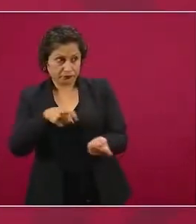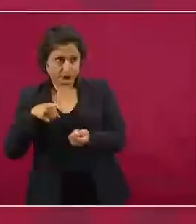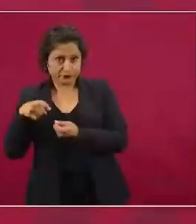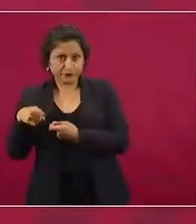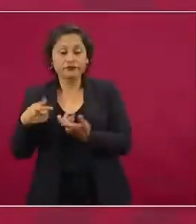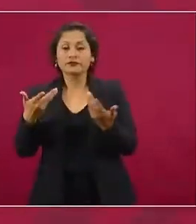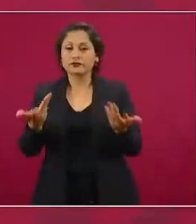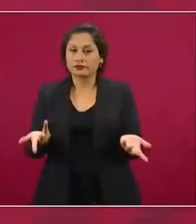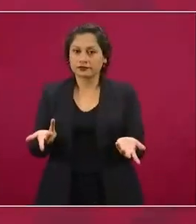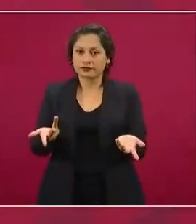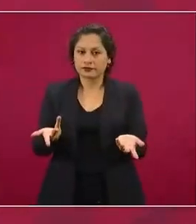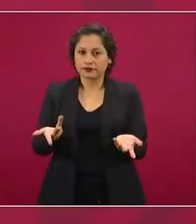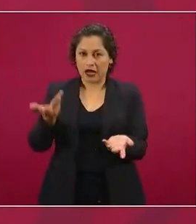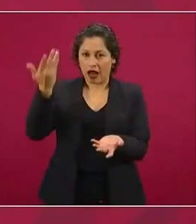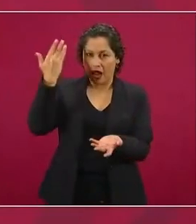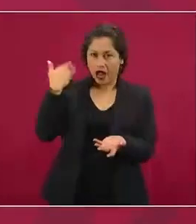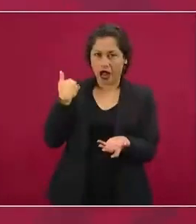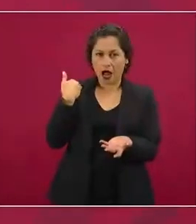enorme